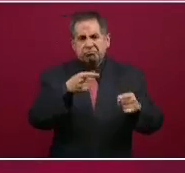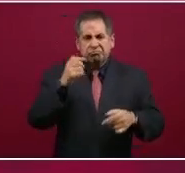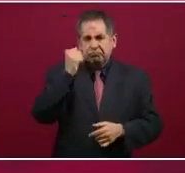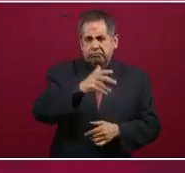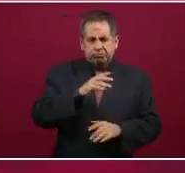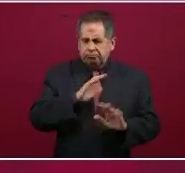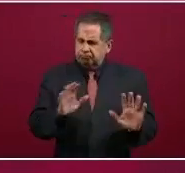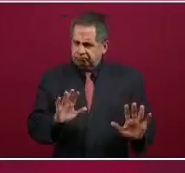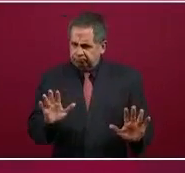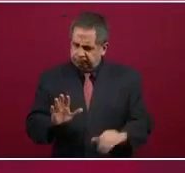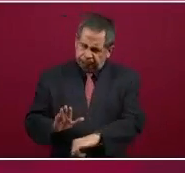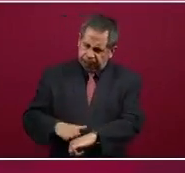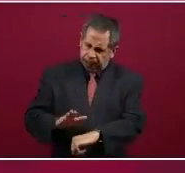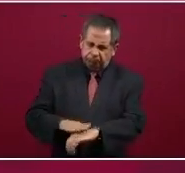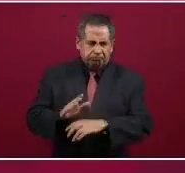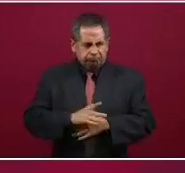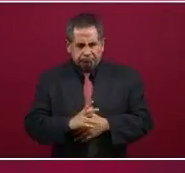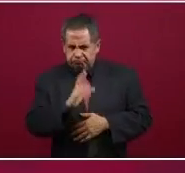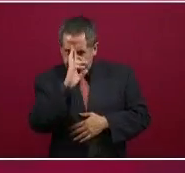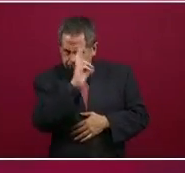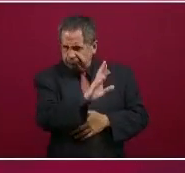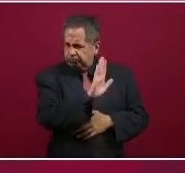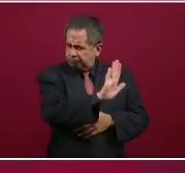y con respeto a las autoridades